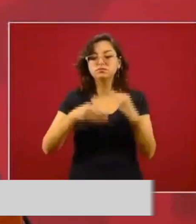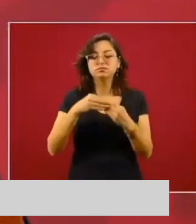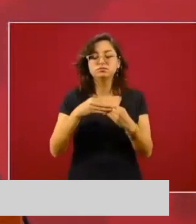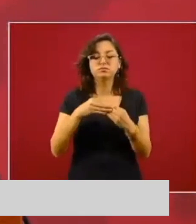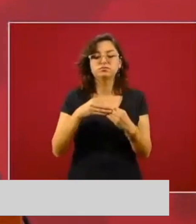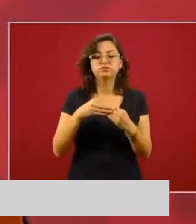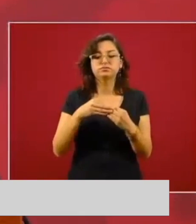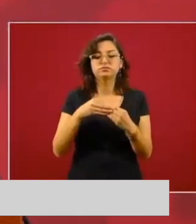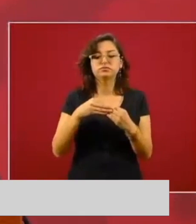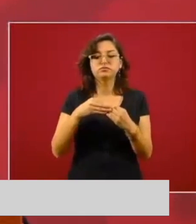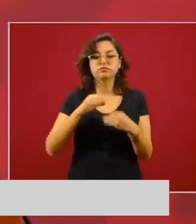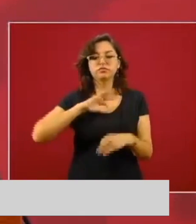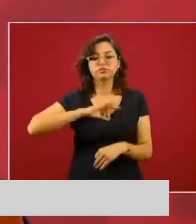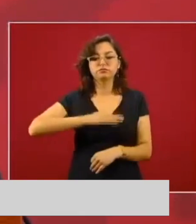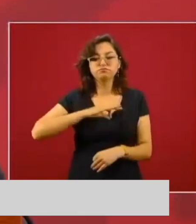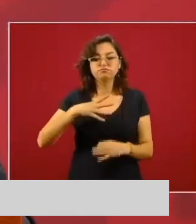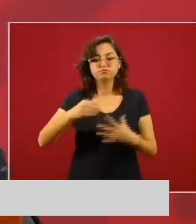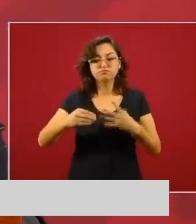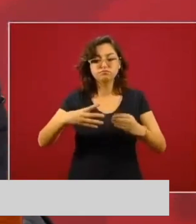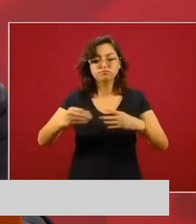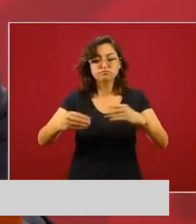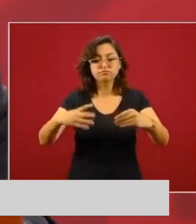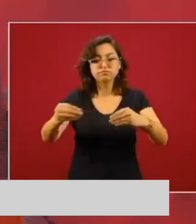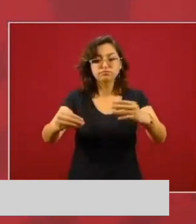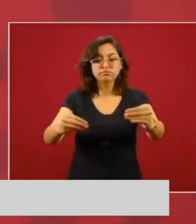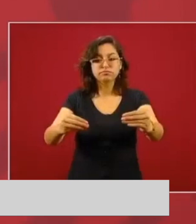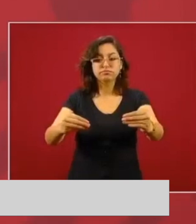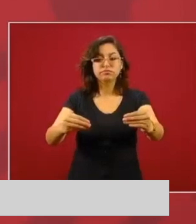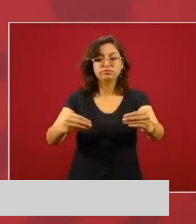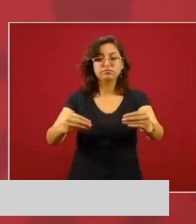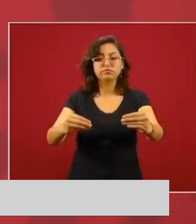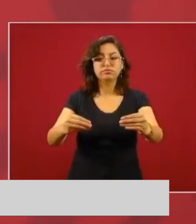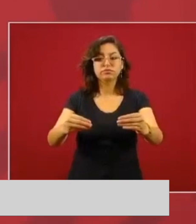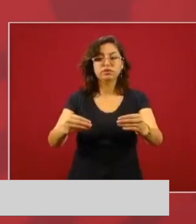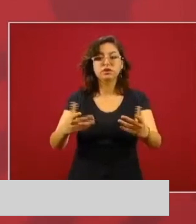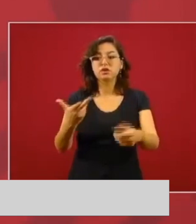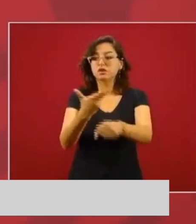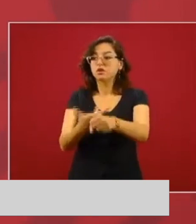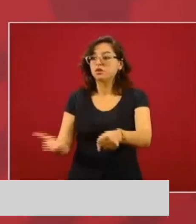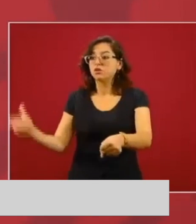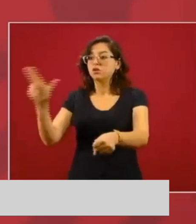que la pandemia no saturara